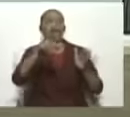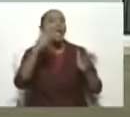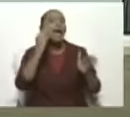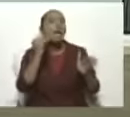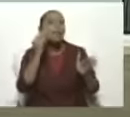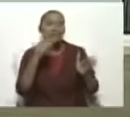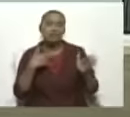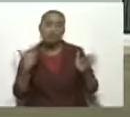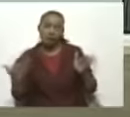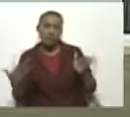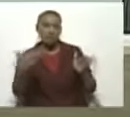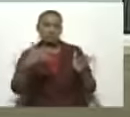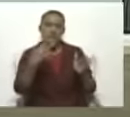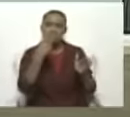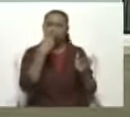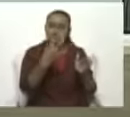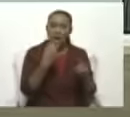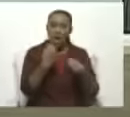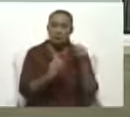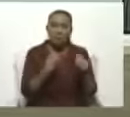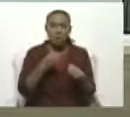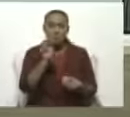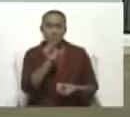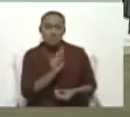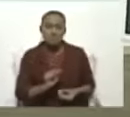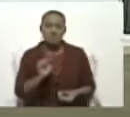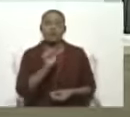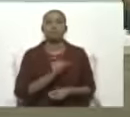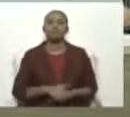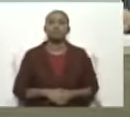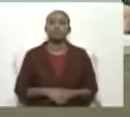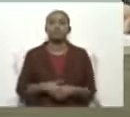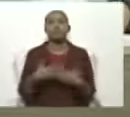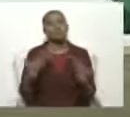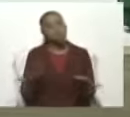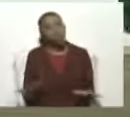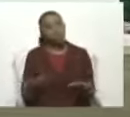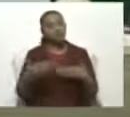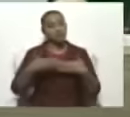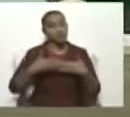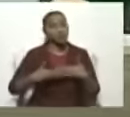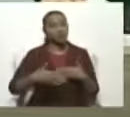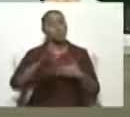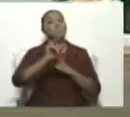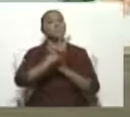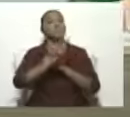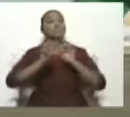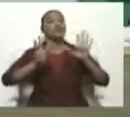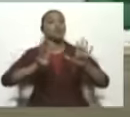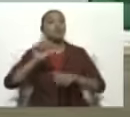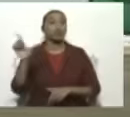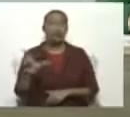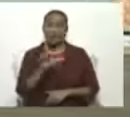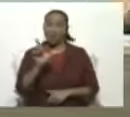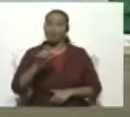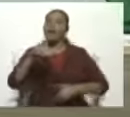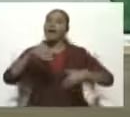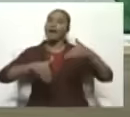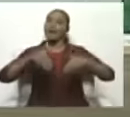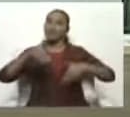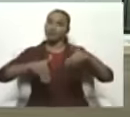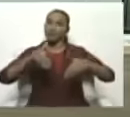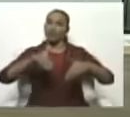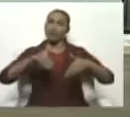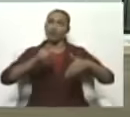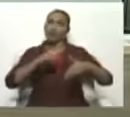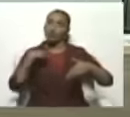electoral. Rumbo pues a el 28 de julio, a las elecciones que estamos